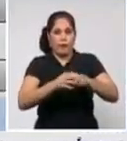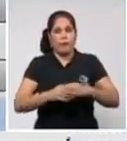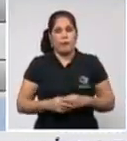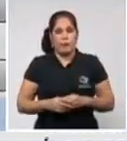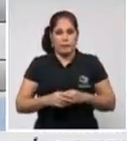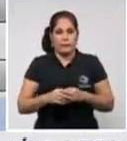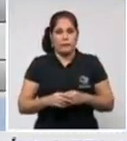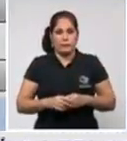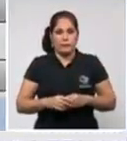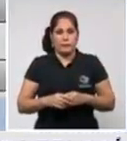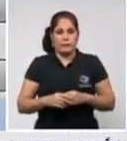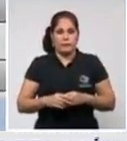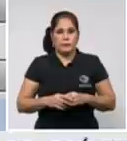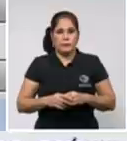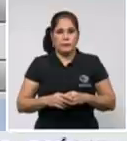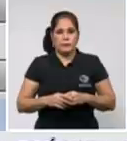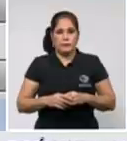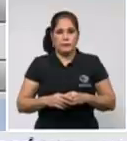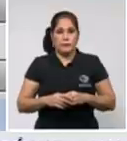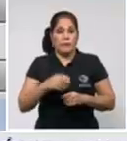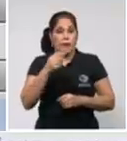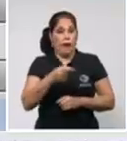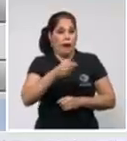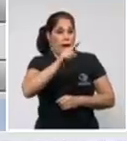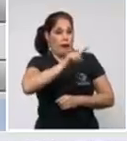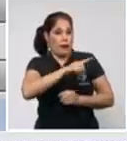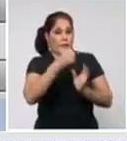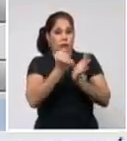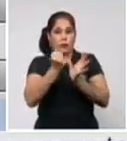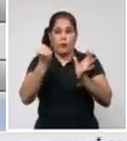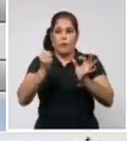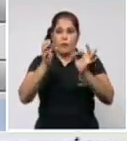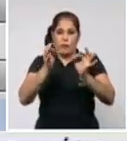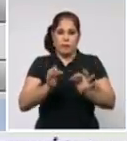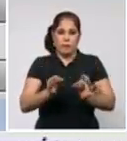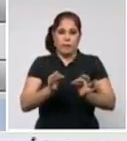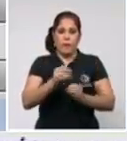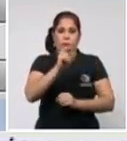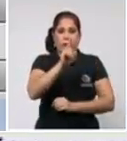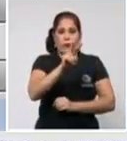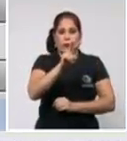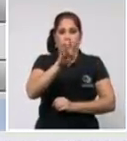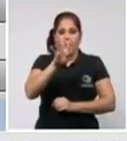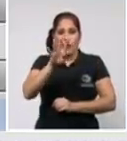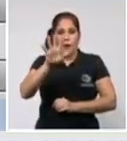COVID-19. Ayer se confirmaron